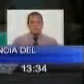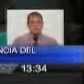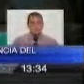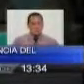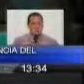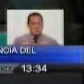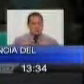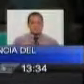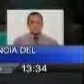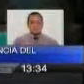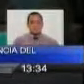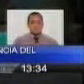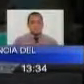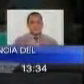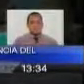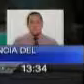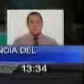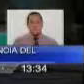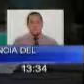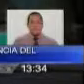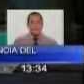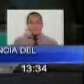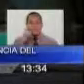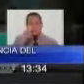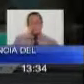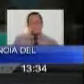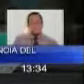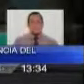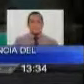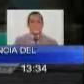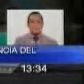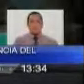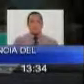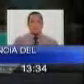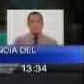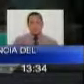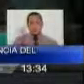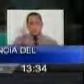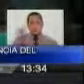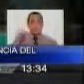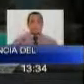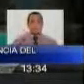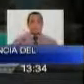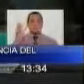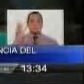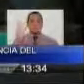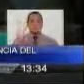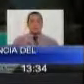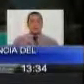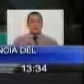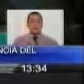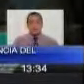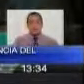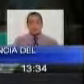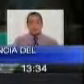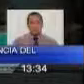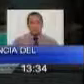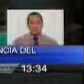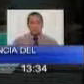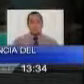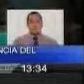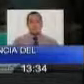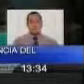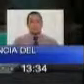reitero, defendiendo al país y defendiendo a los comandos Chavín de Huántar. Esperamos que esto no genere